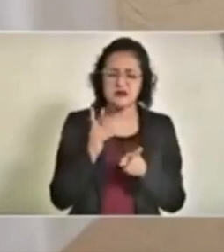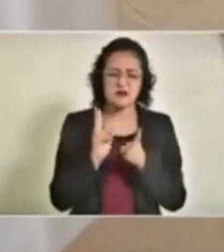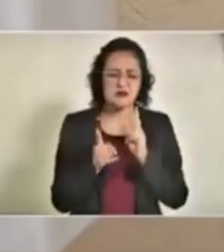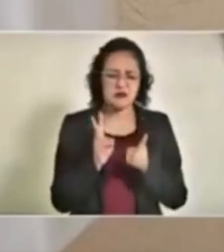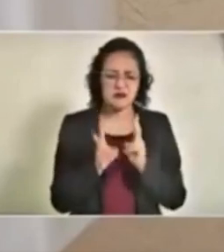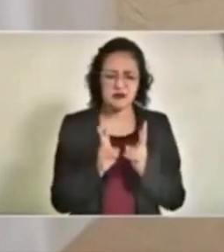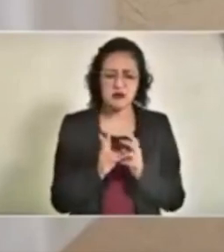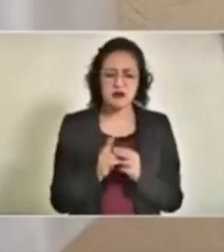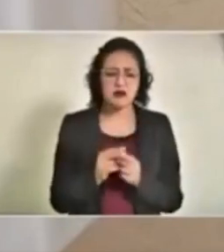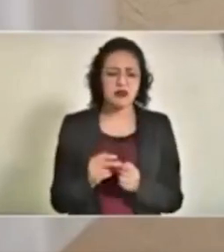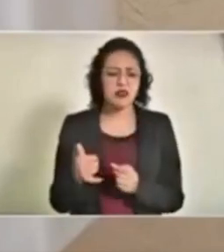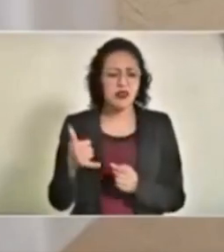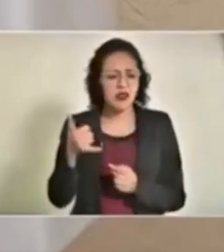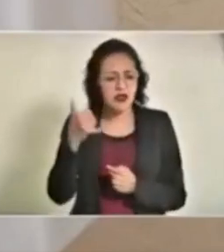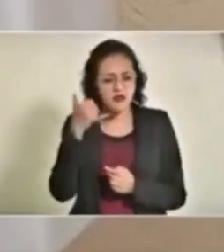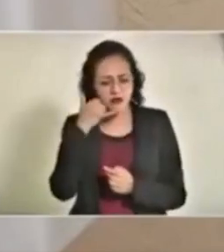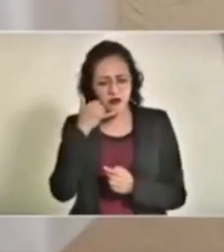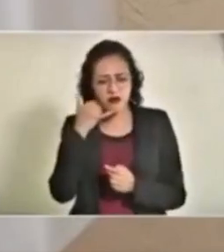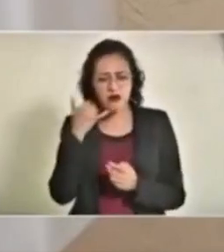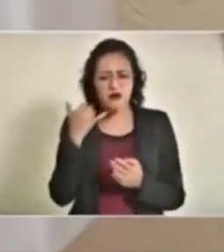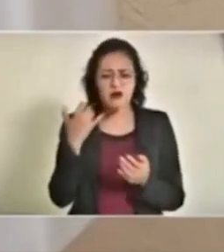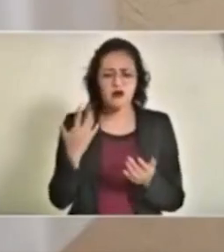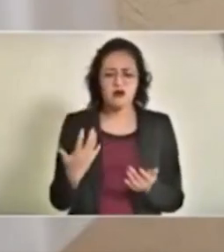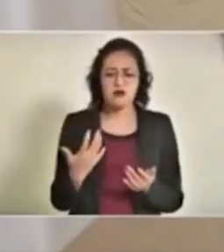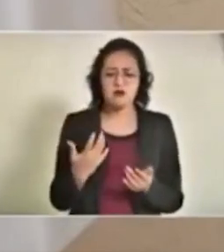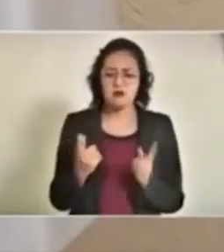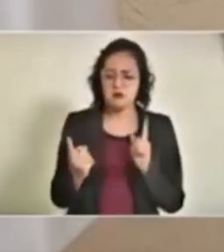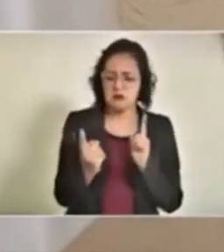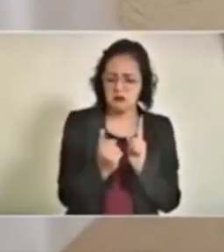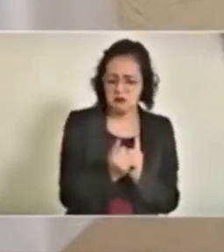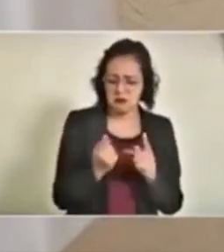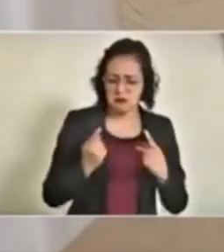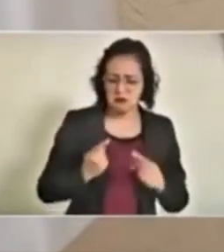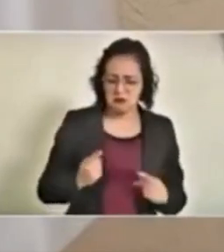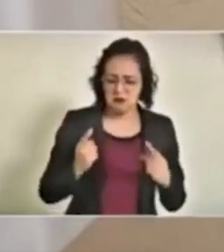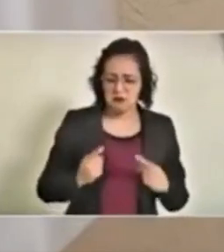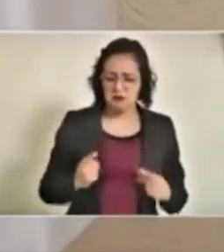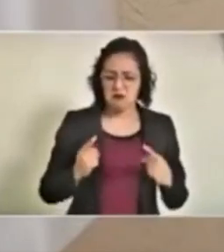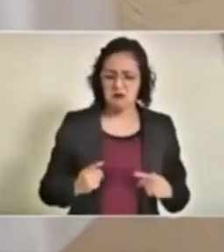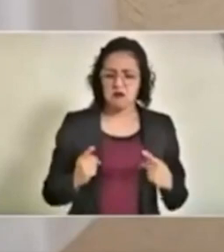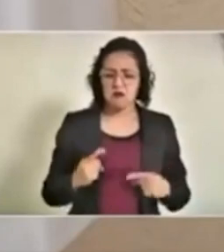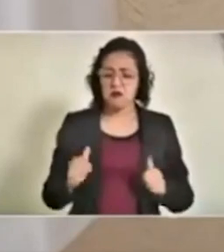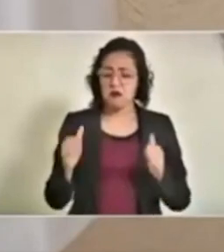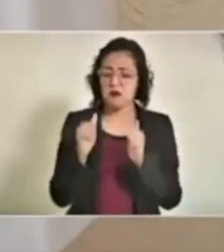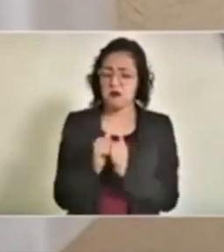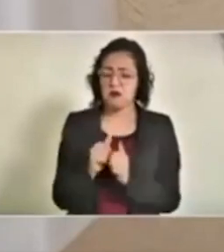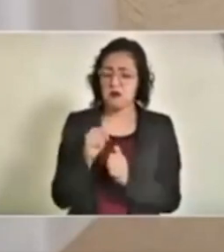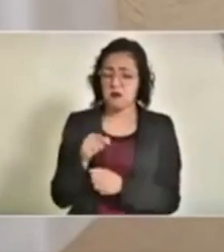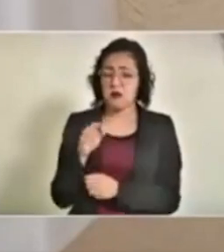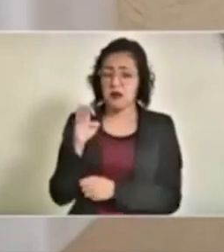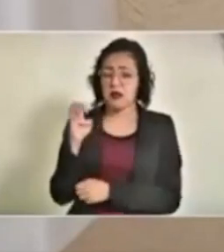ni telefónico ni personal con Emilio Lozoya,